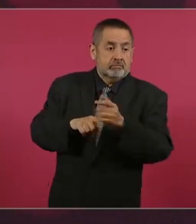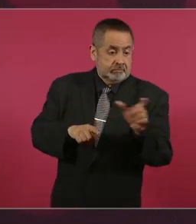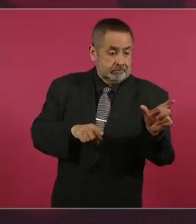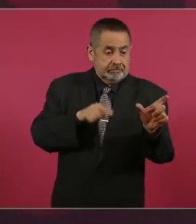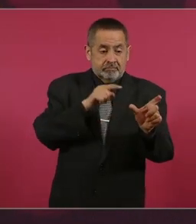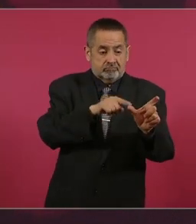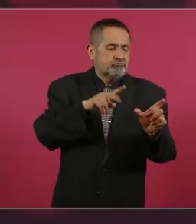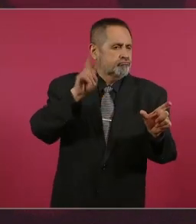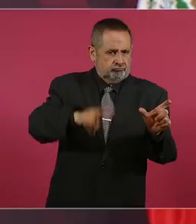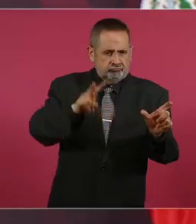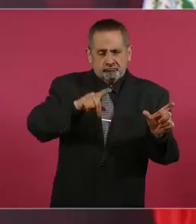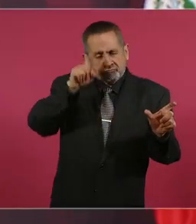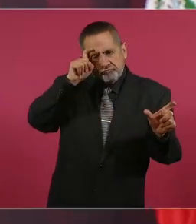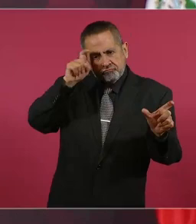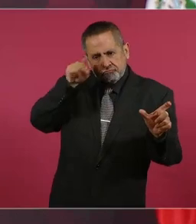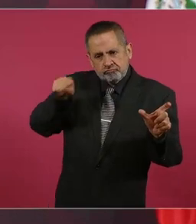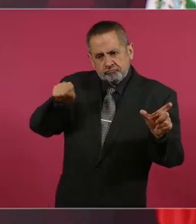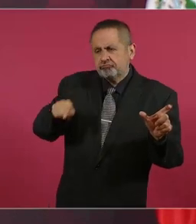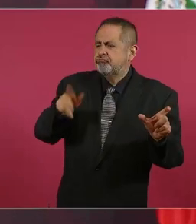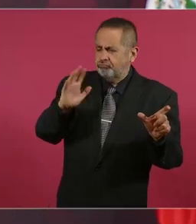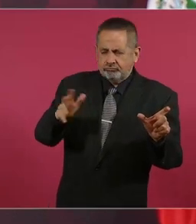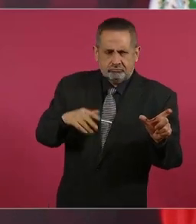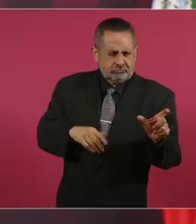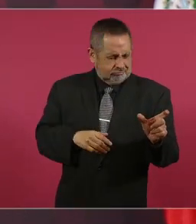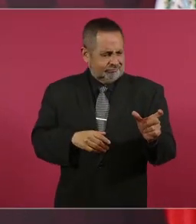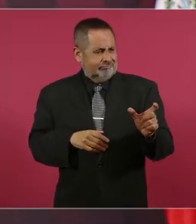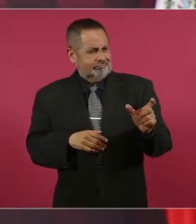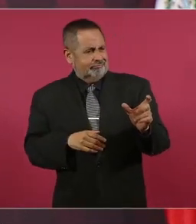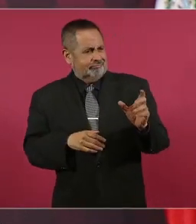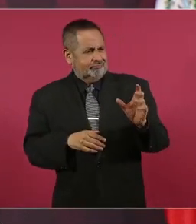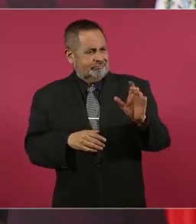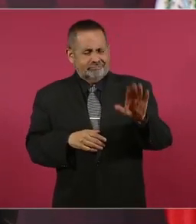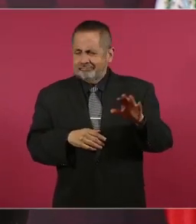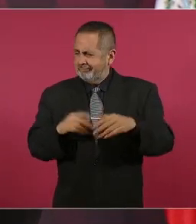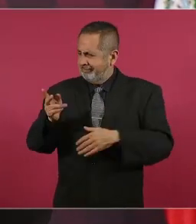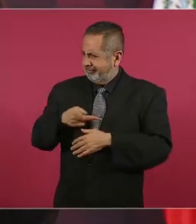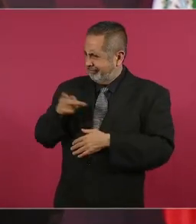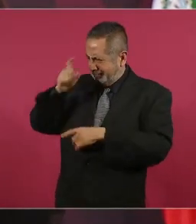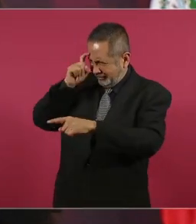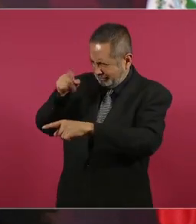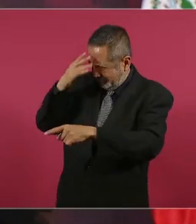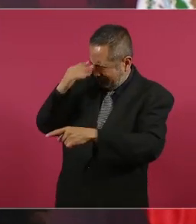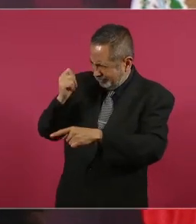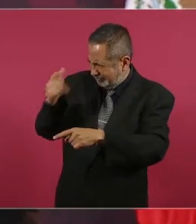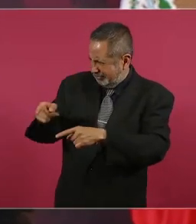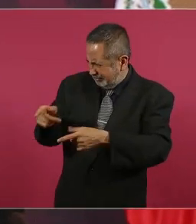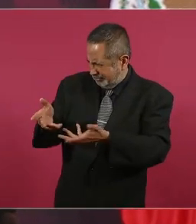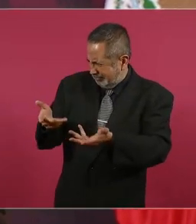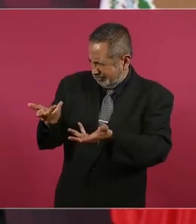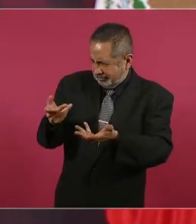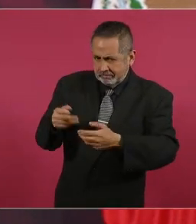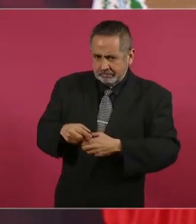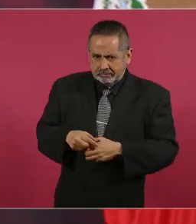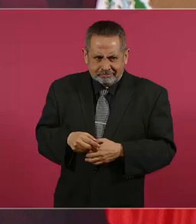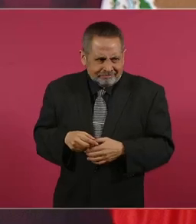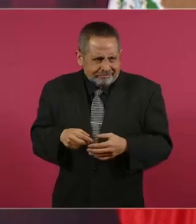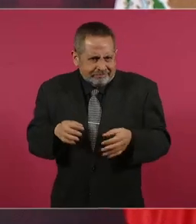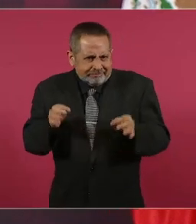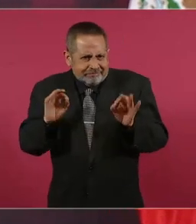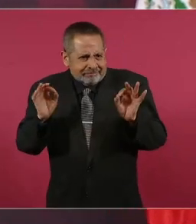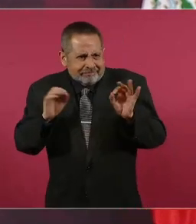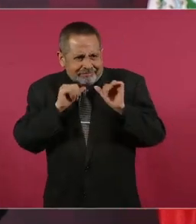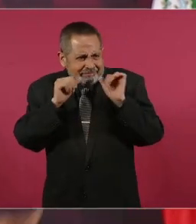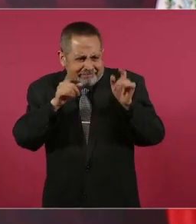medicamento. Y cuando le pregunté al doctor López-Gatell, me dijo, es